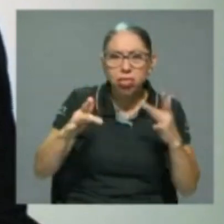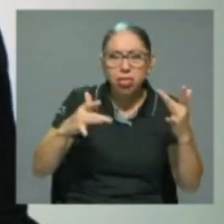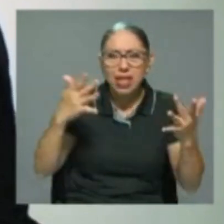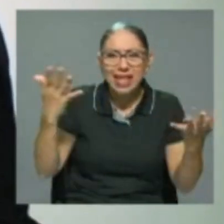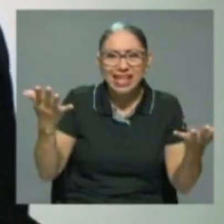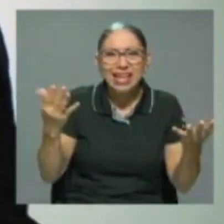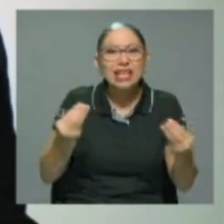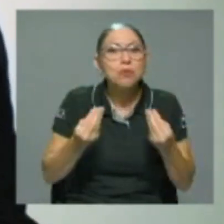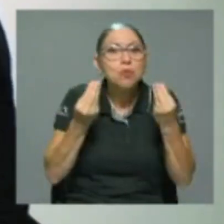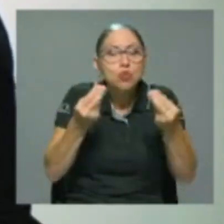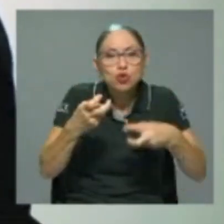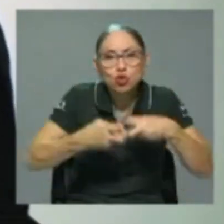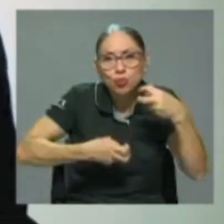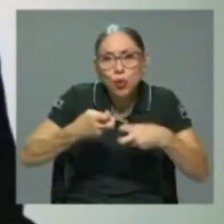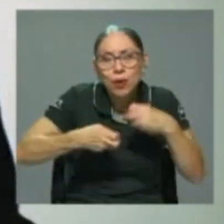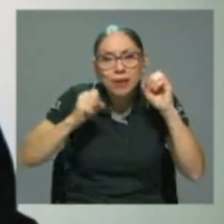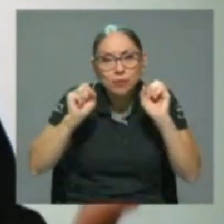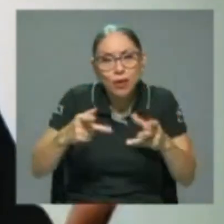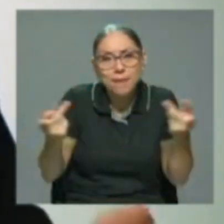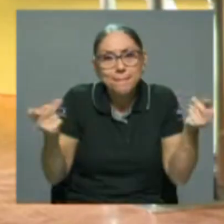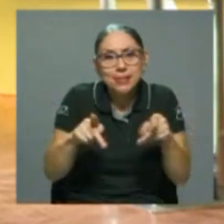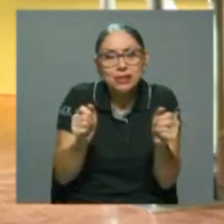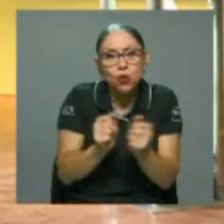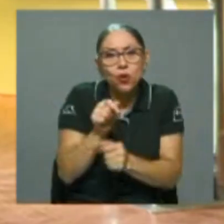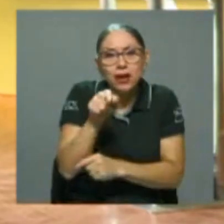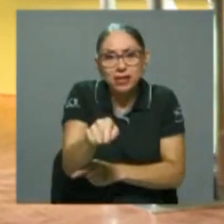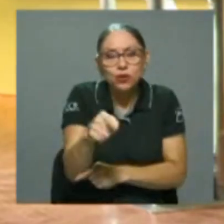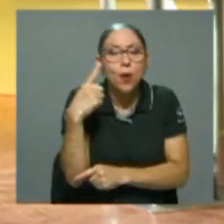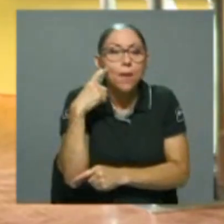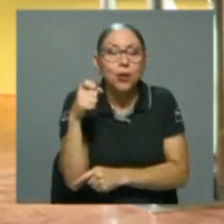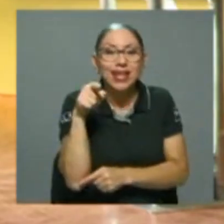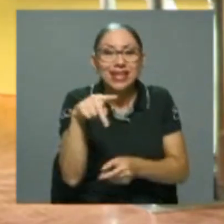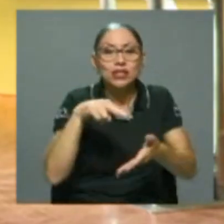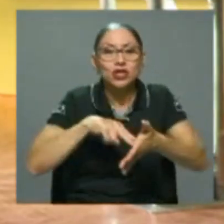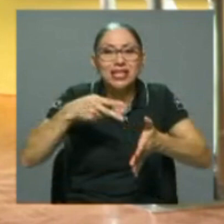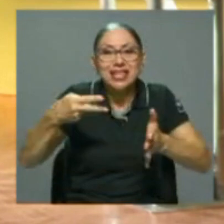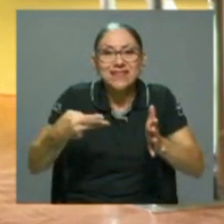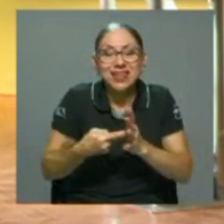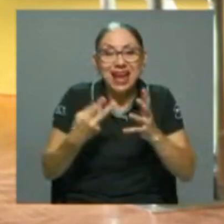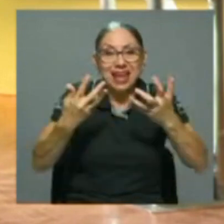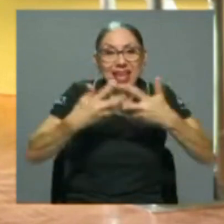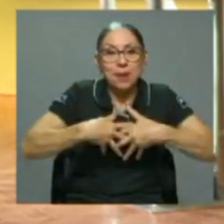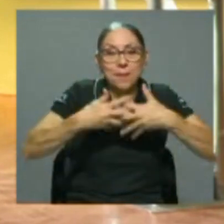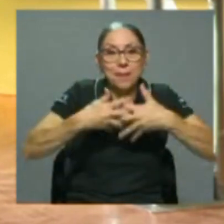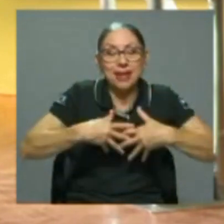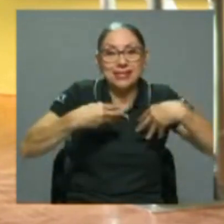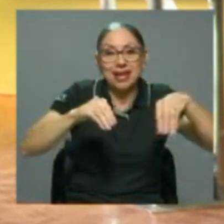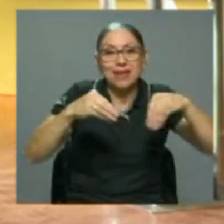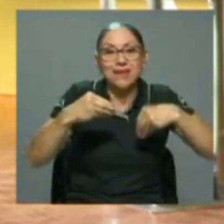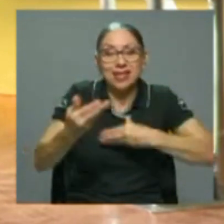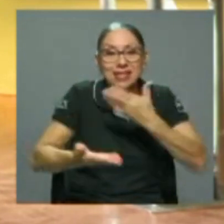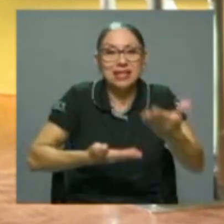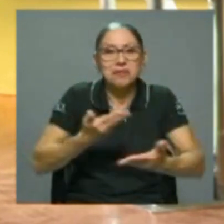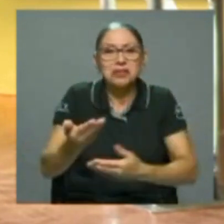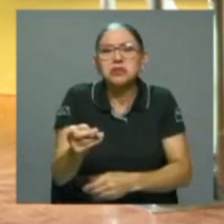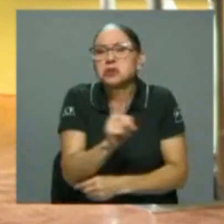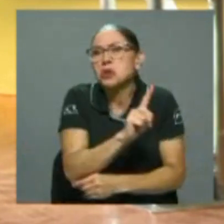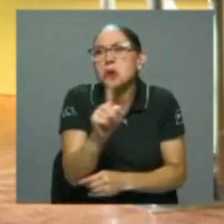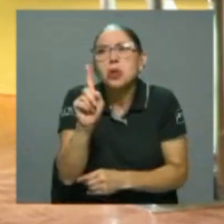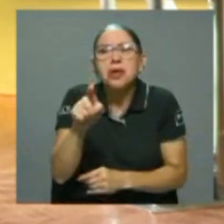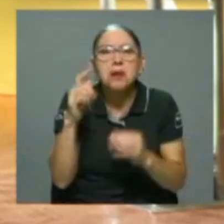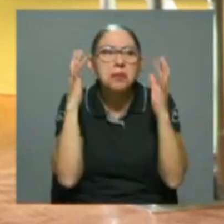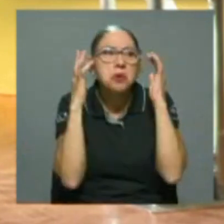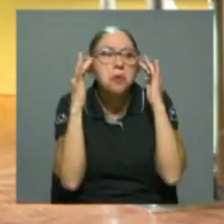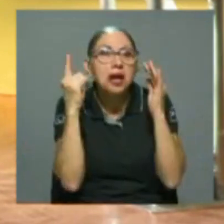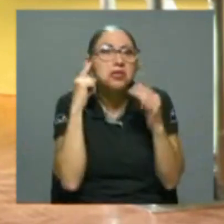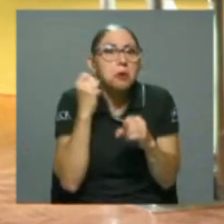problemas, porque, como ya lo dije, eso significa que el operador no tiene que preocuparse por ser eficiente porque